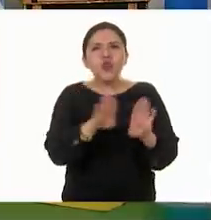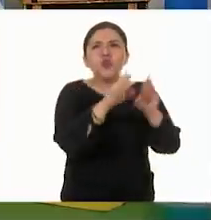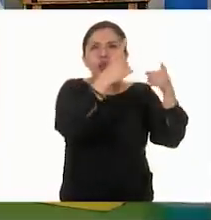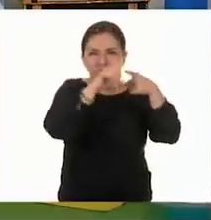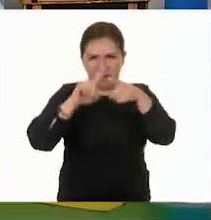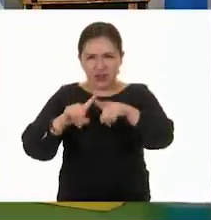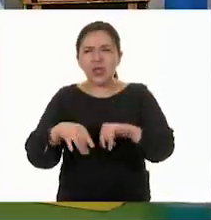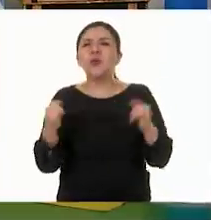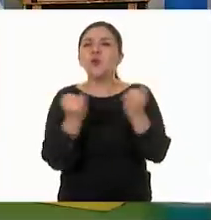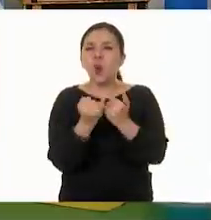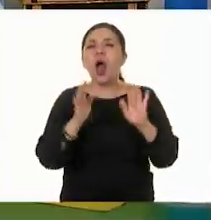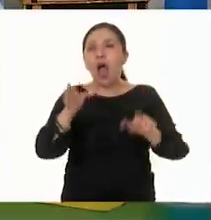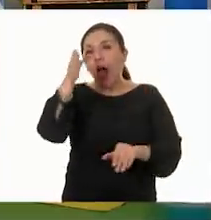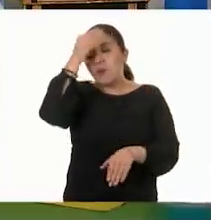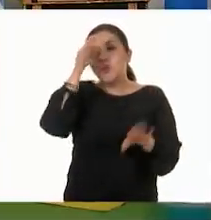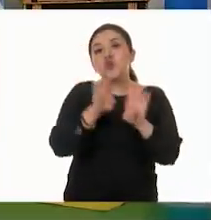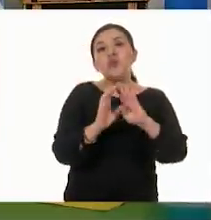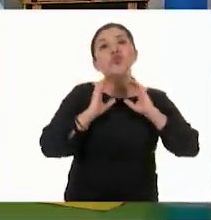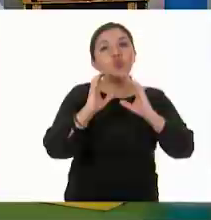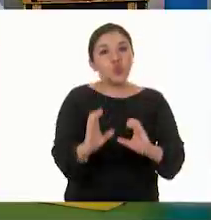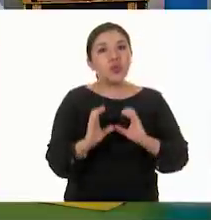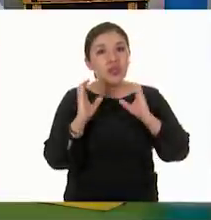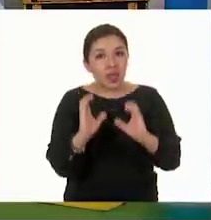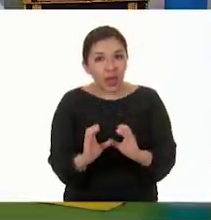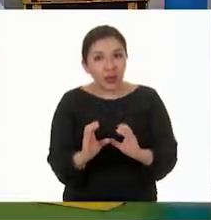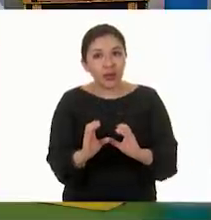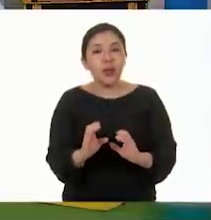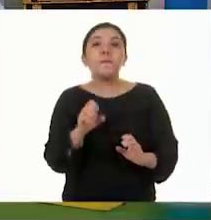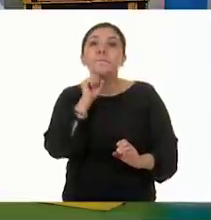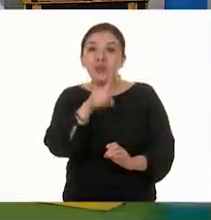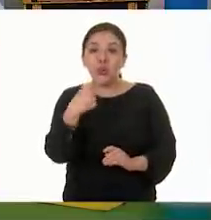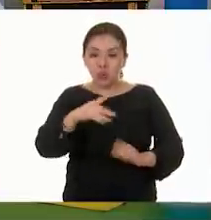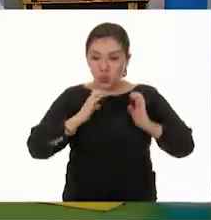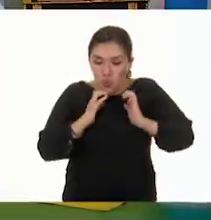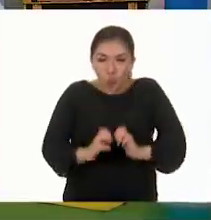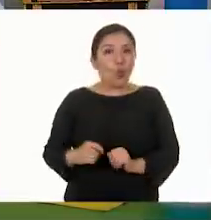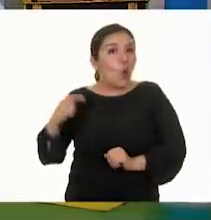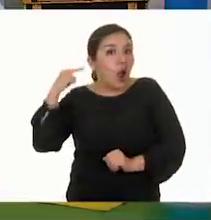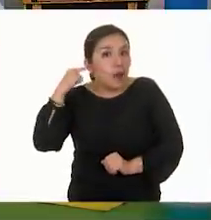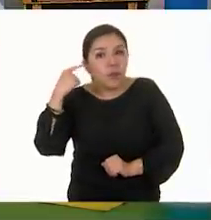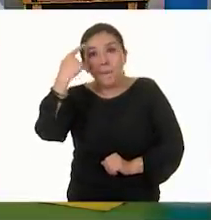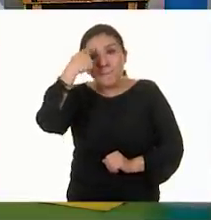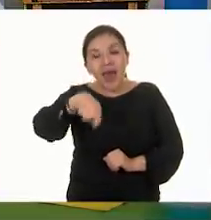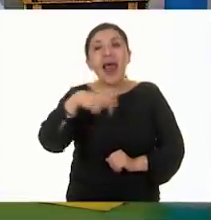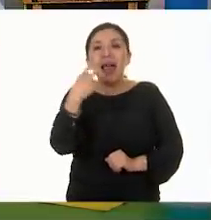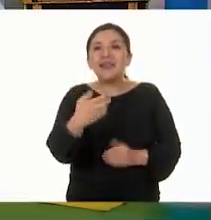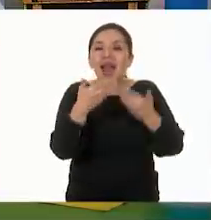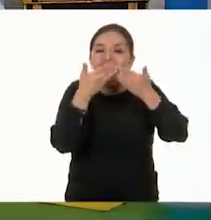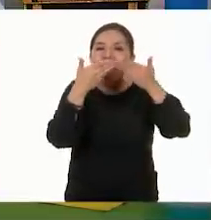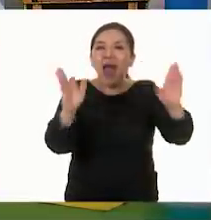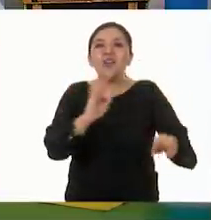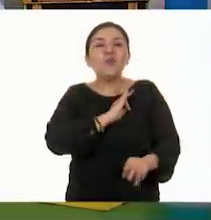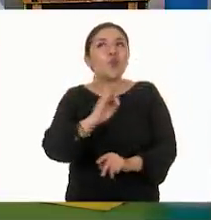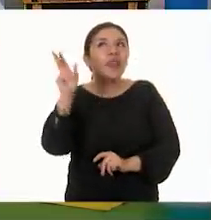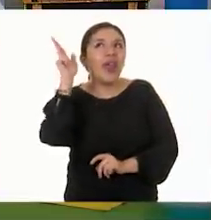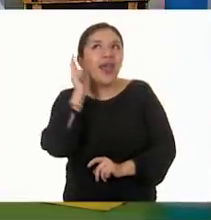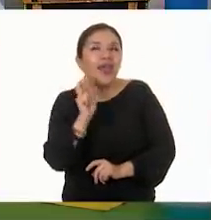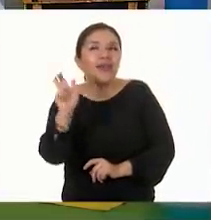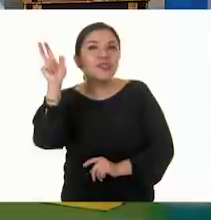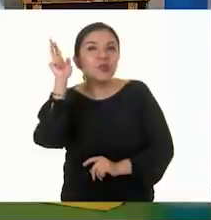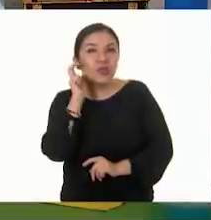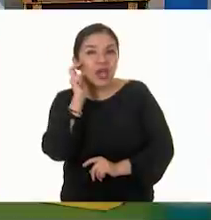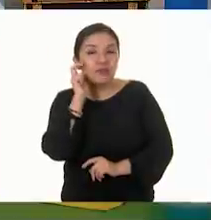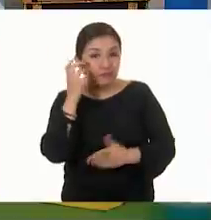pero también aprendimos a cuidar a la parte de nuestro cuerpo que nos permite escuchar. Y que